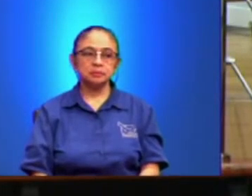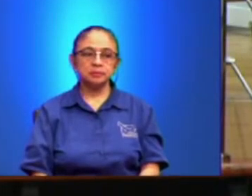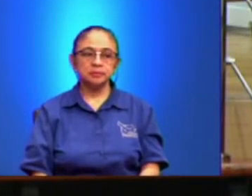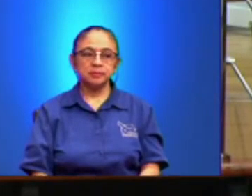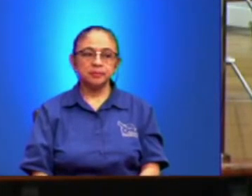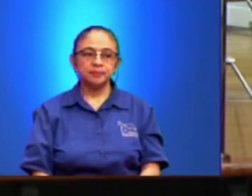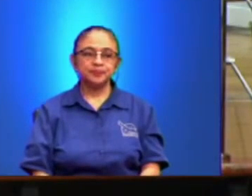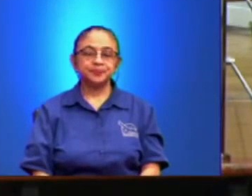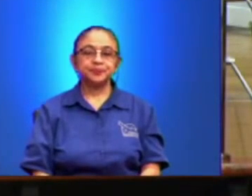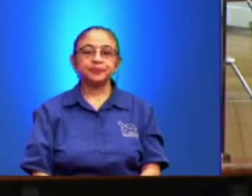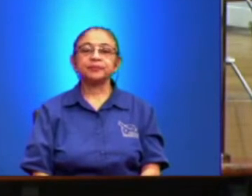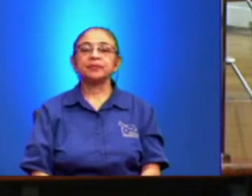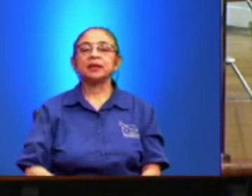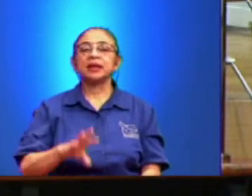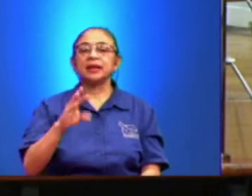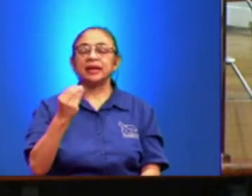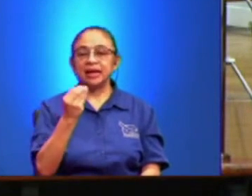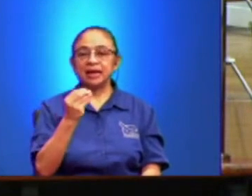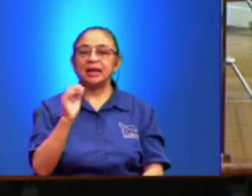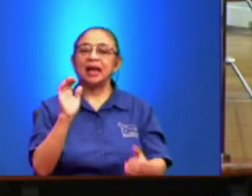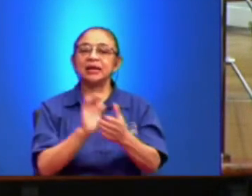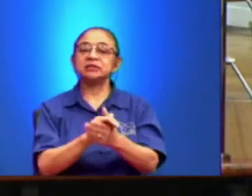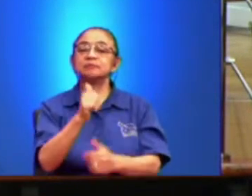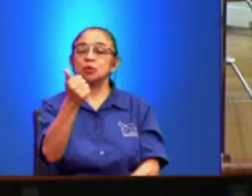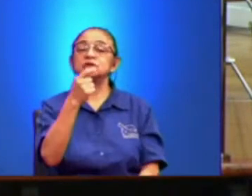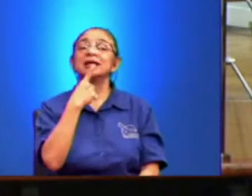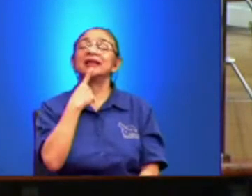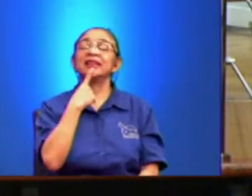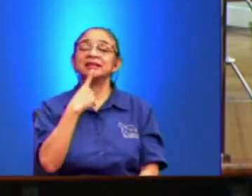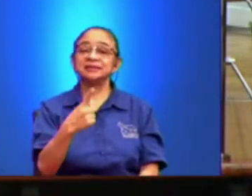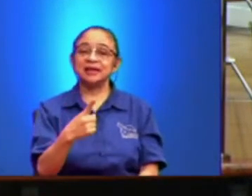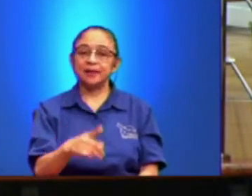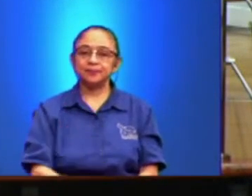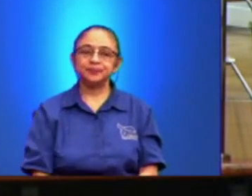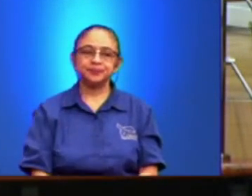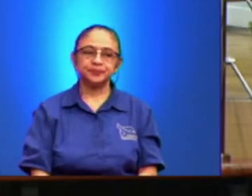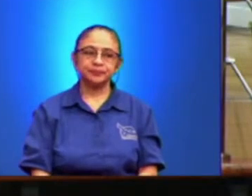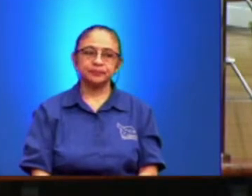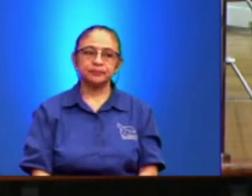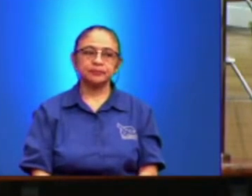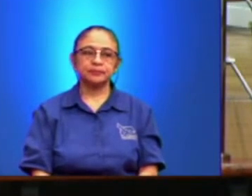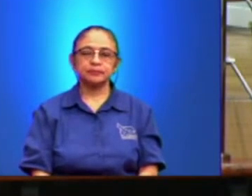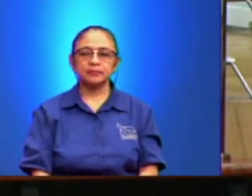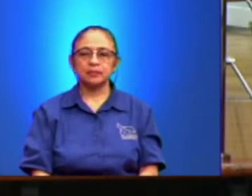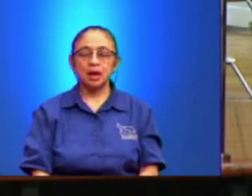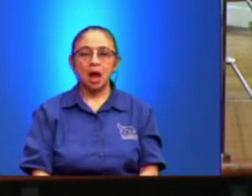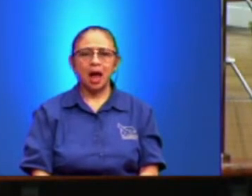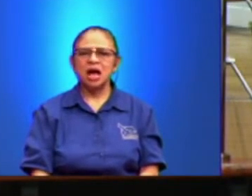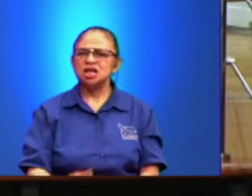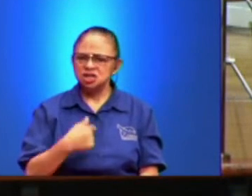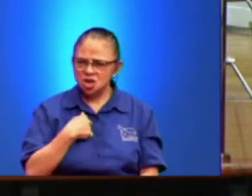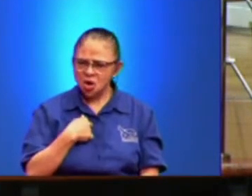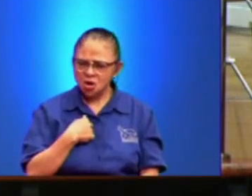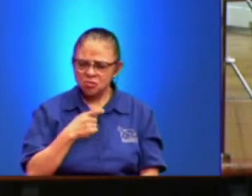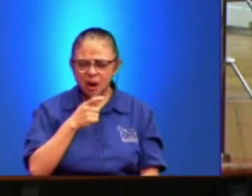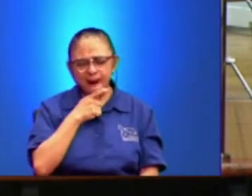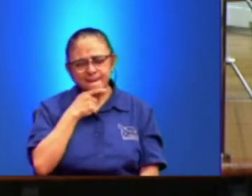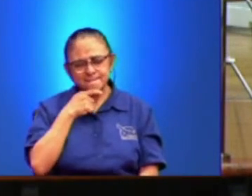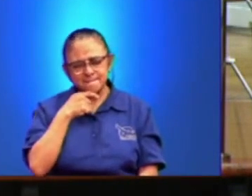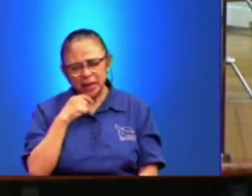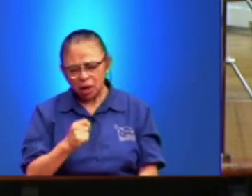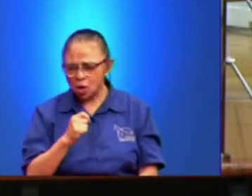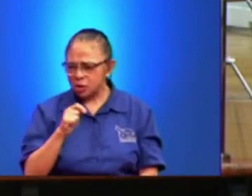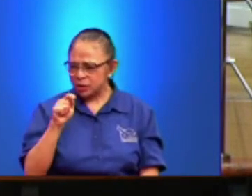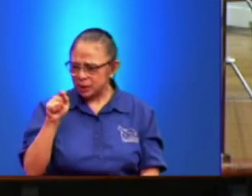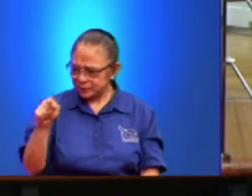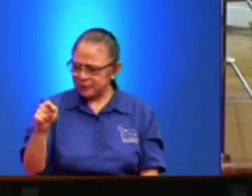que la esposa le decía y haciendo cristiano que prefería cuando eras borracho y mes o mata